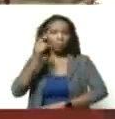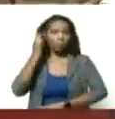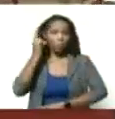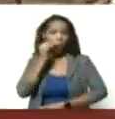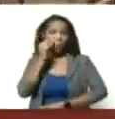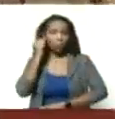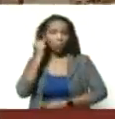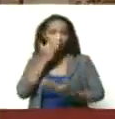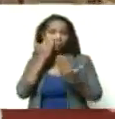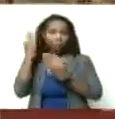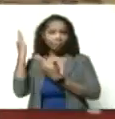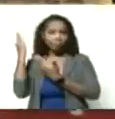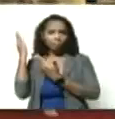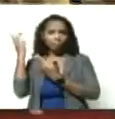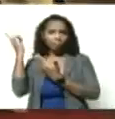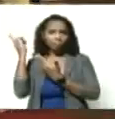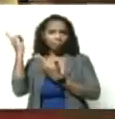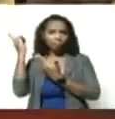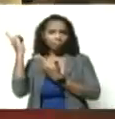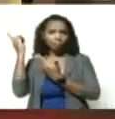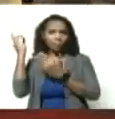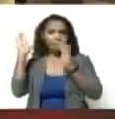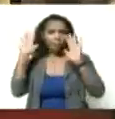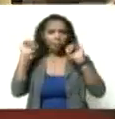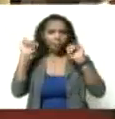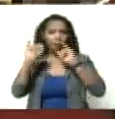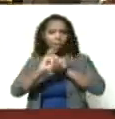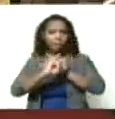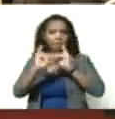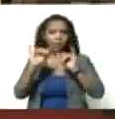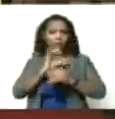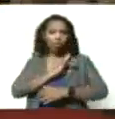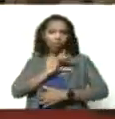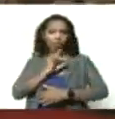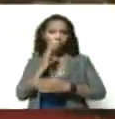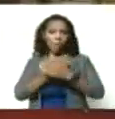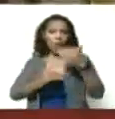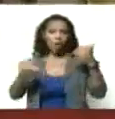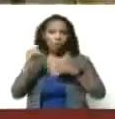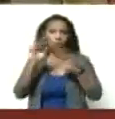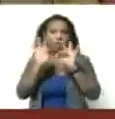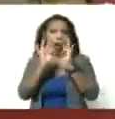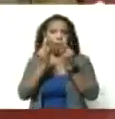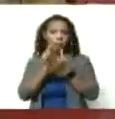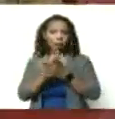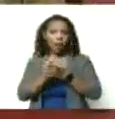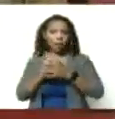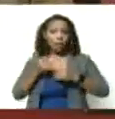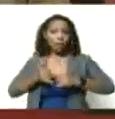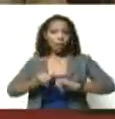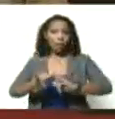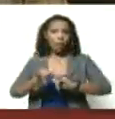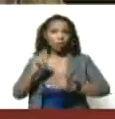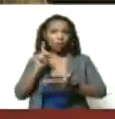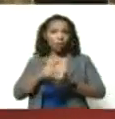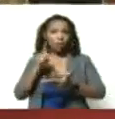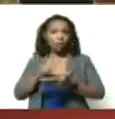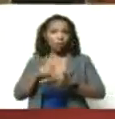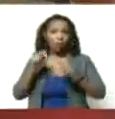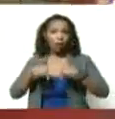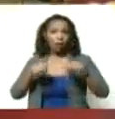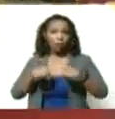de Venezuela. Se despiden en dolor mayor, familiares, sus hijos presentes